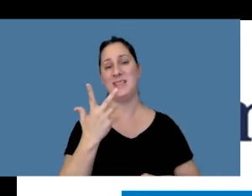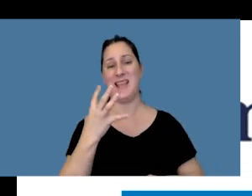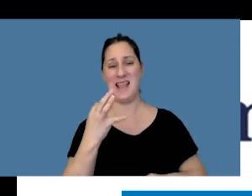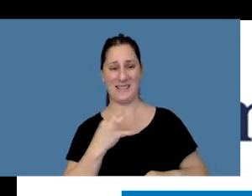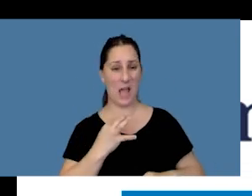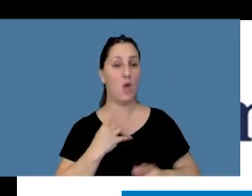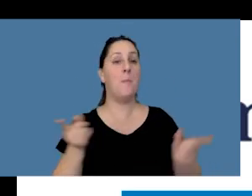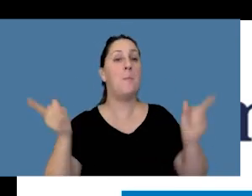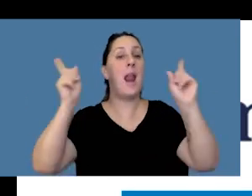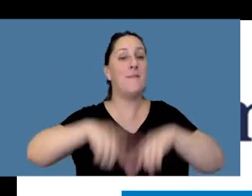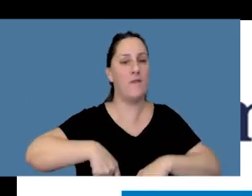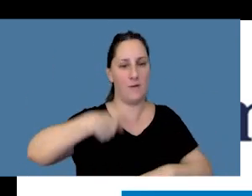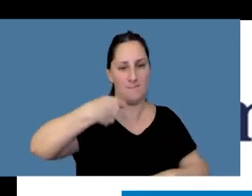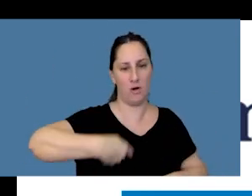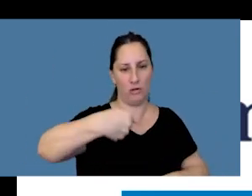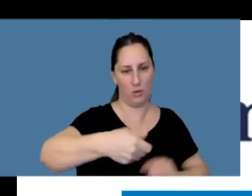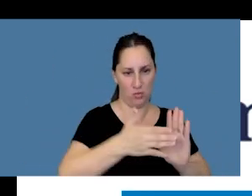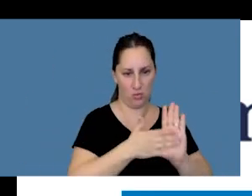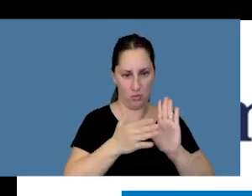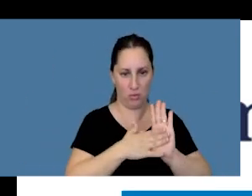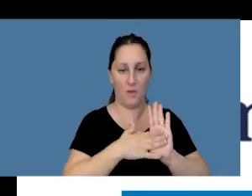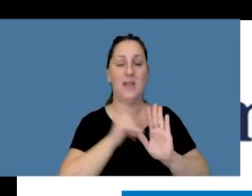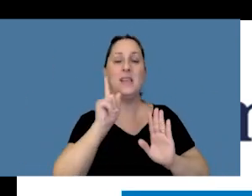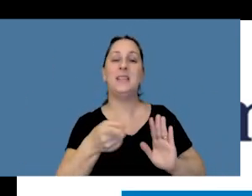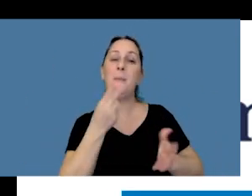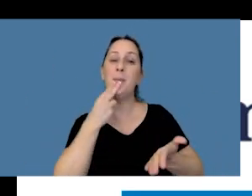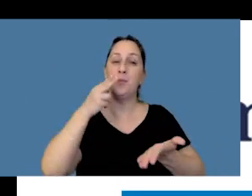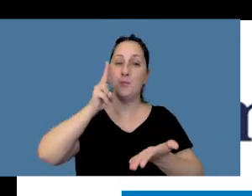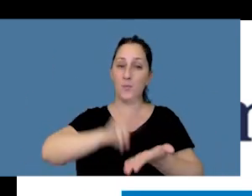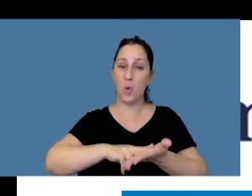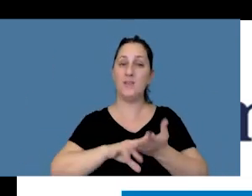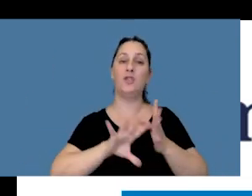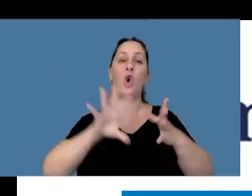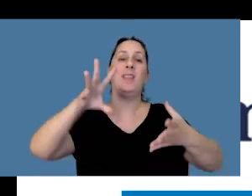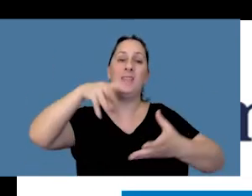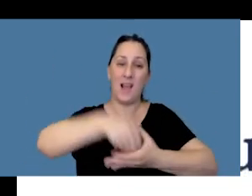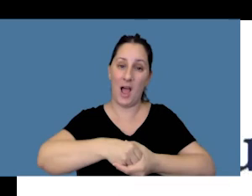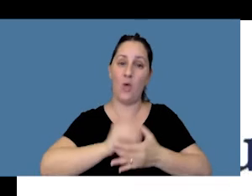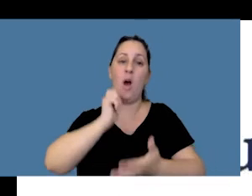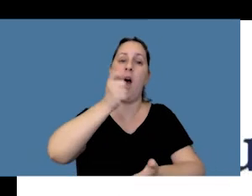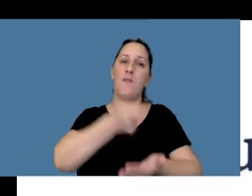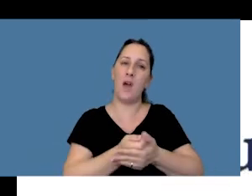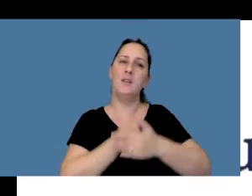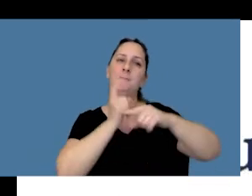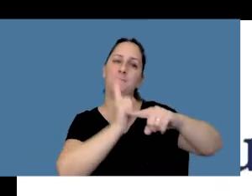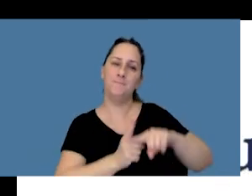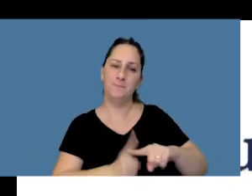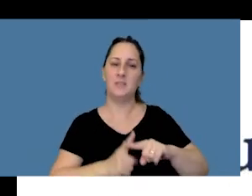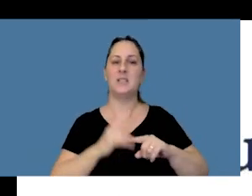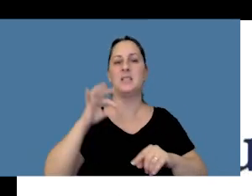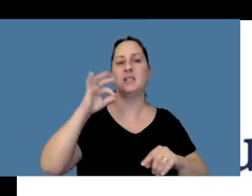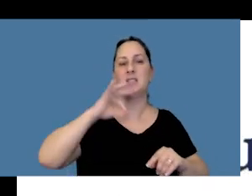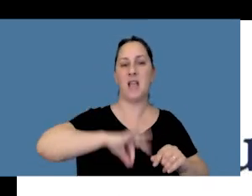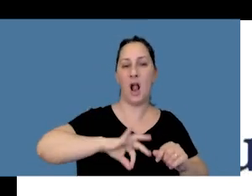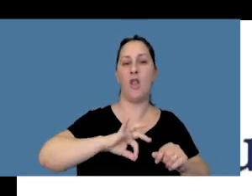volver a regresar, y también que el impuesto íntegro abonado se va a reimputar en los saldos que